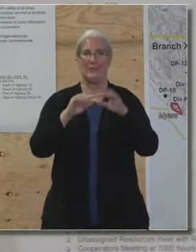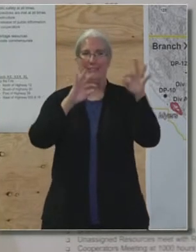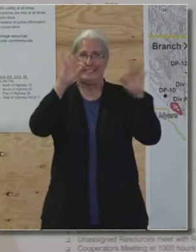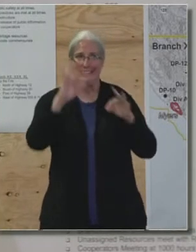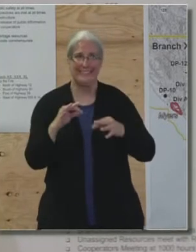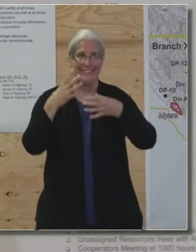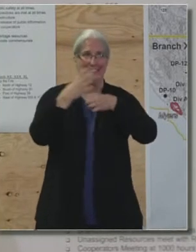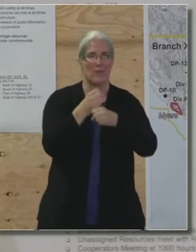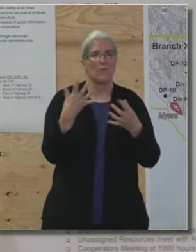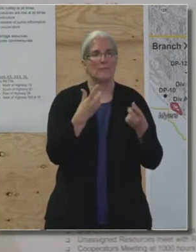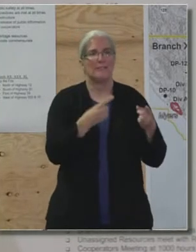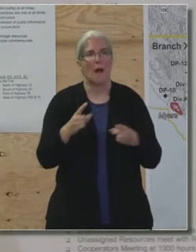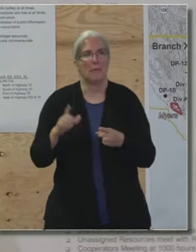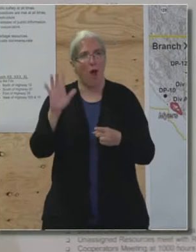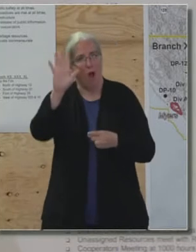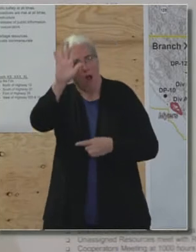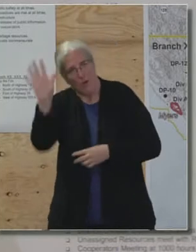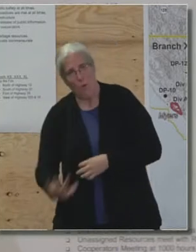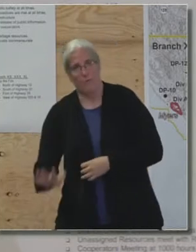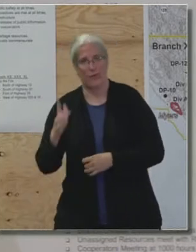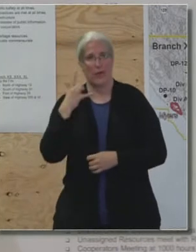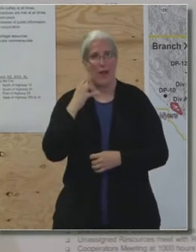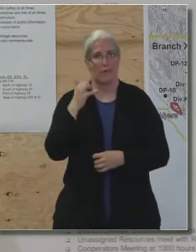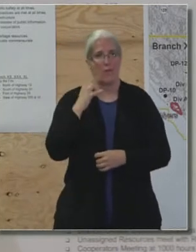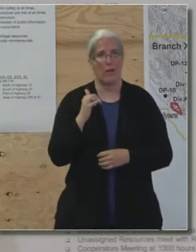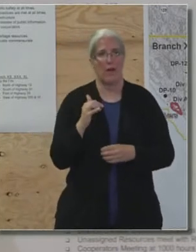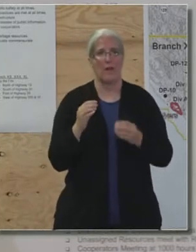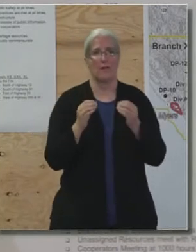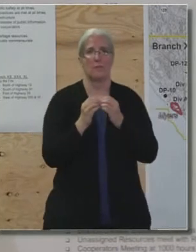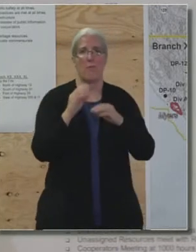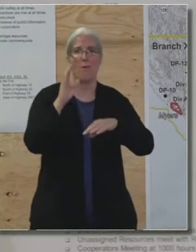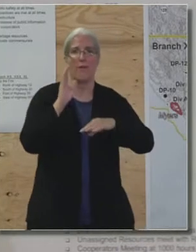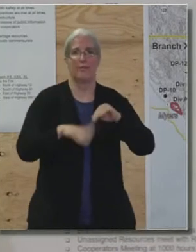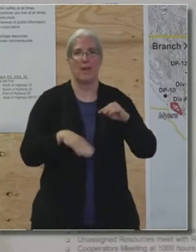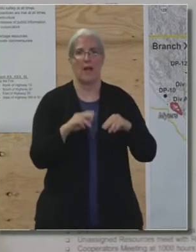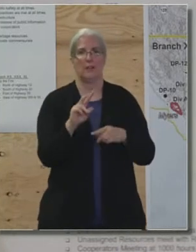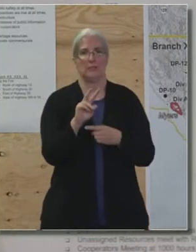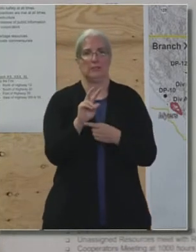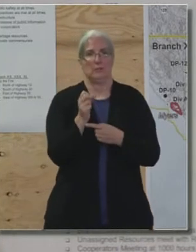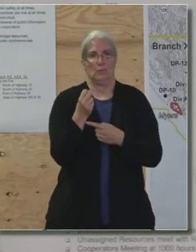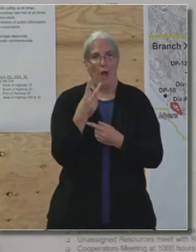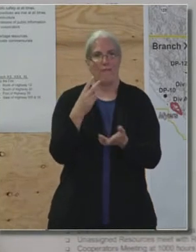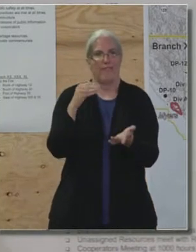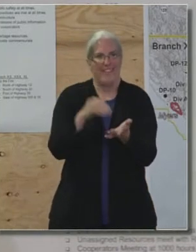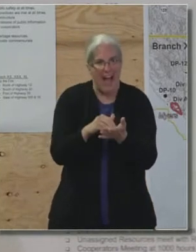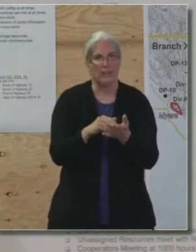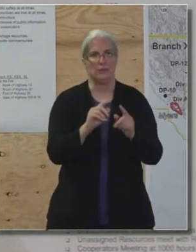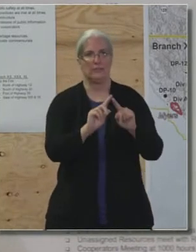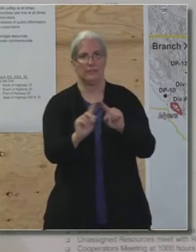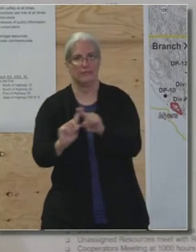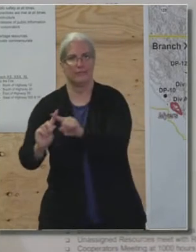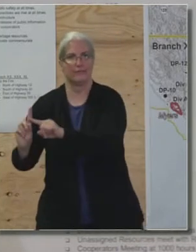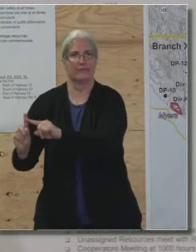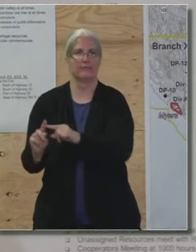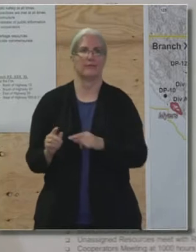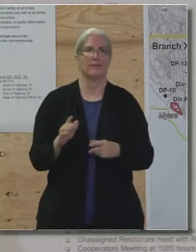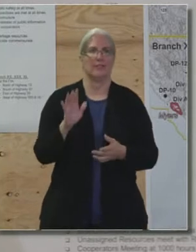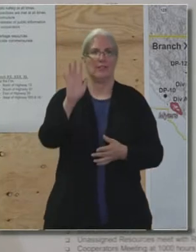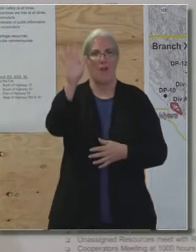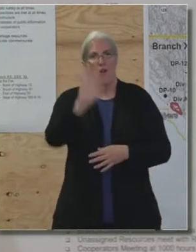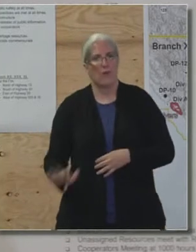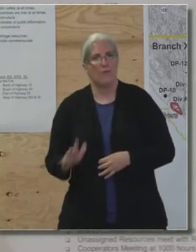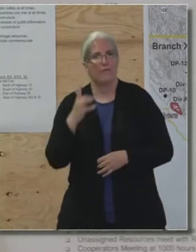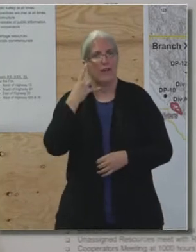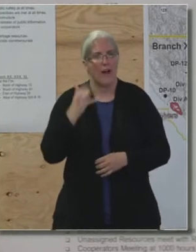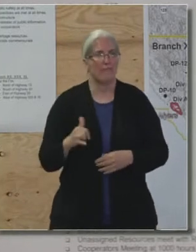unos 12.000 bomberos están batallando dos docenas incendios graves en complejos a lo largo de california